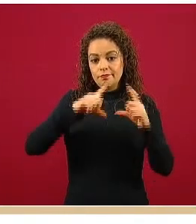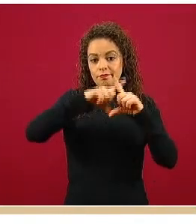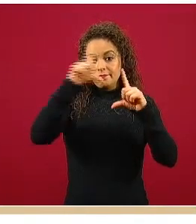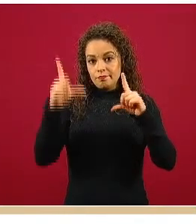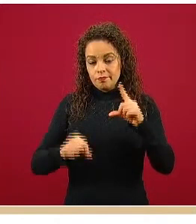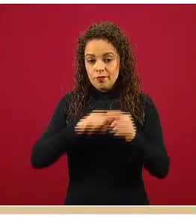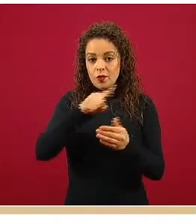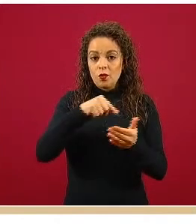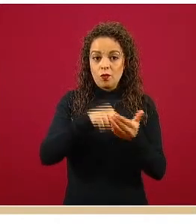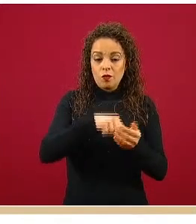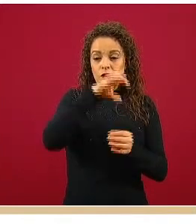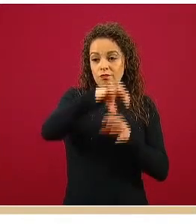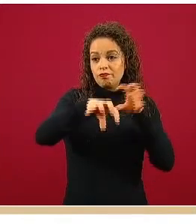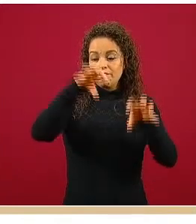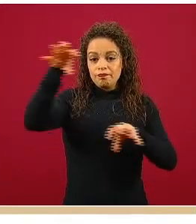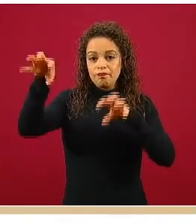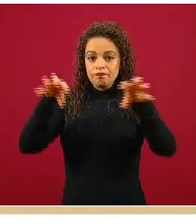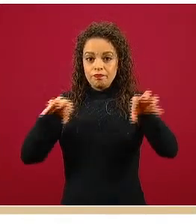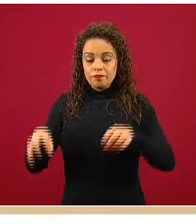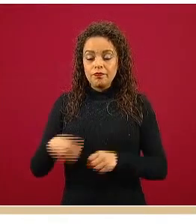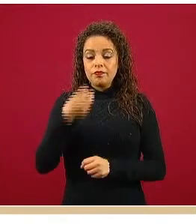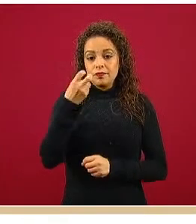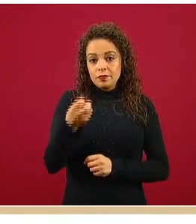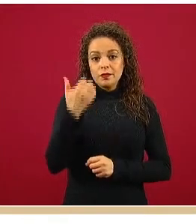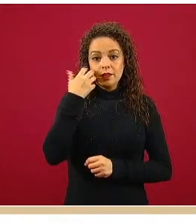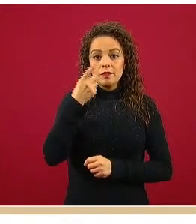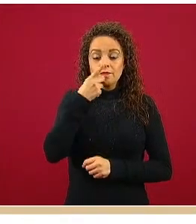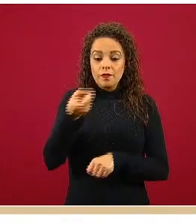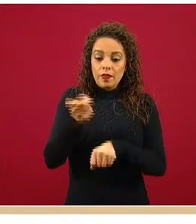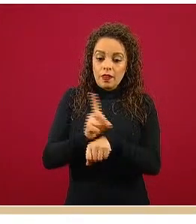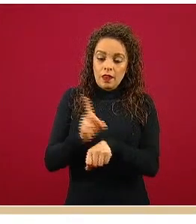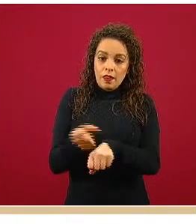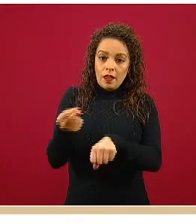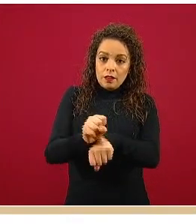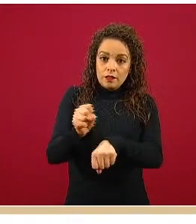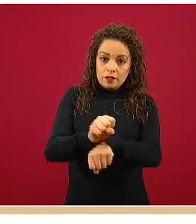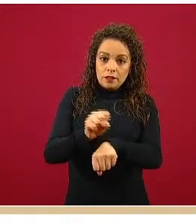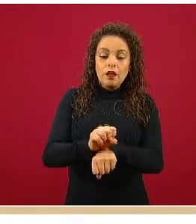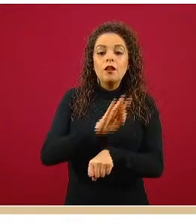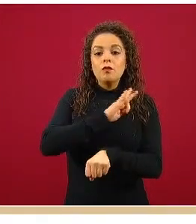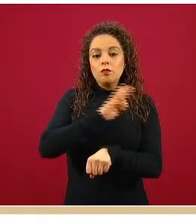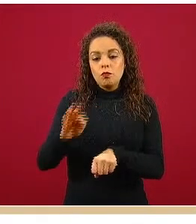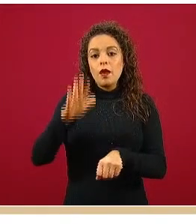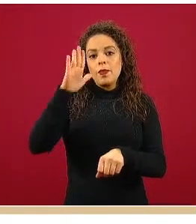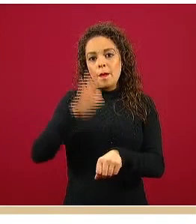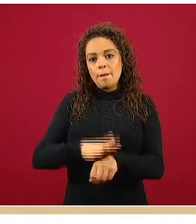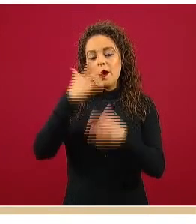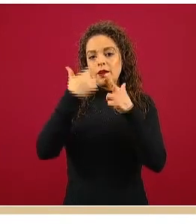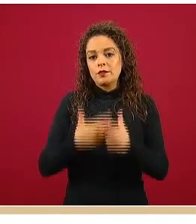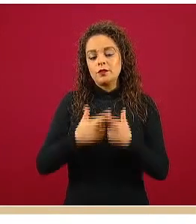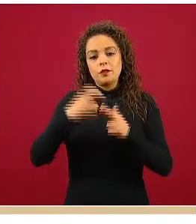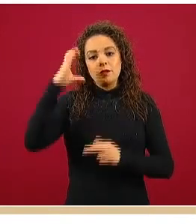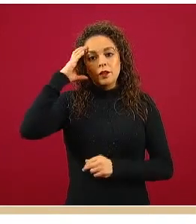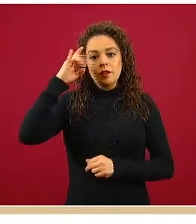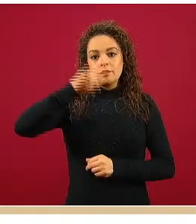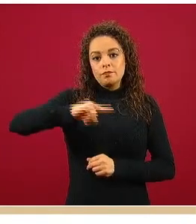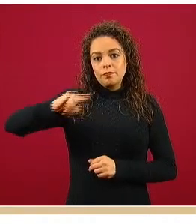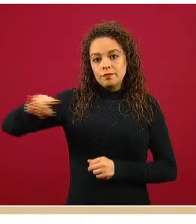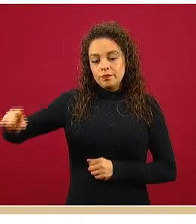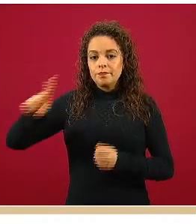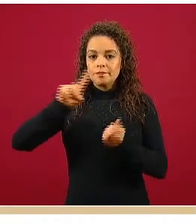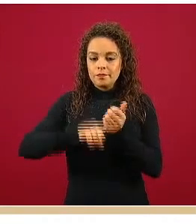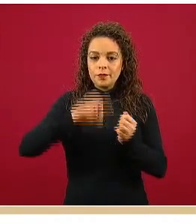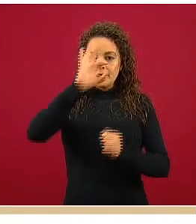cual permite en el transcurso de los días y semanas incrementar el número de camas y por lo tanto incrementar el porcentaje